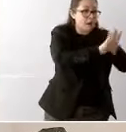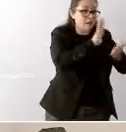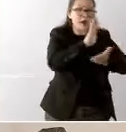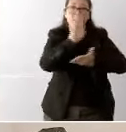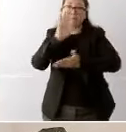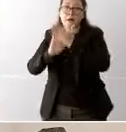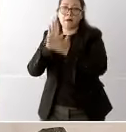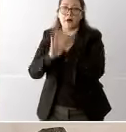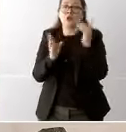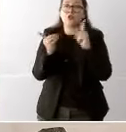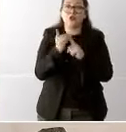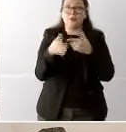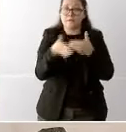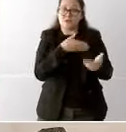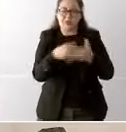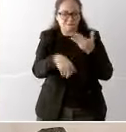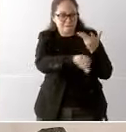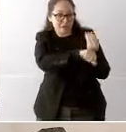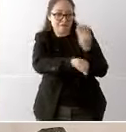el puerto de Salina Cruz,